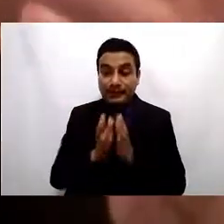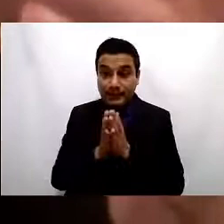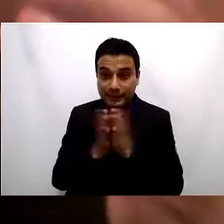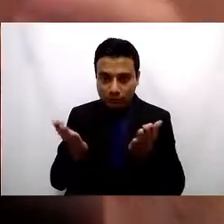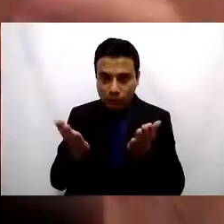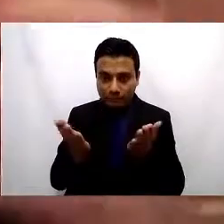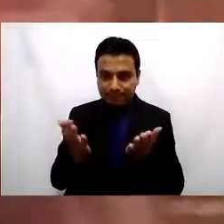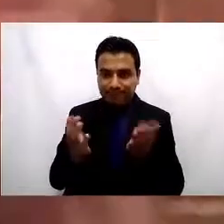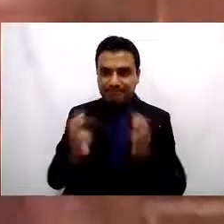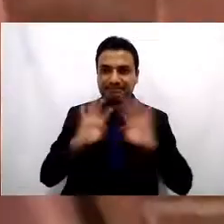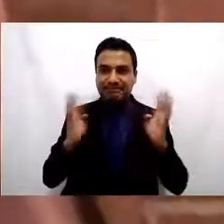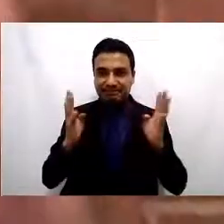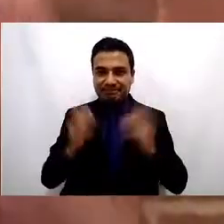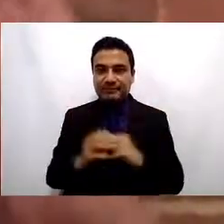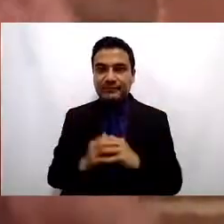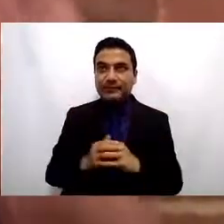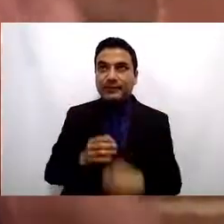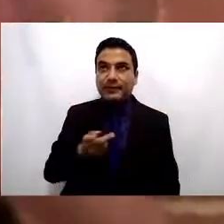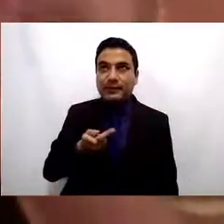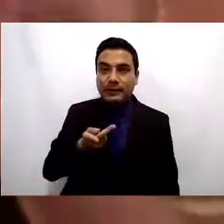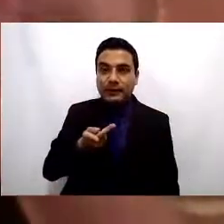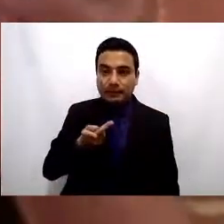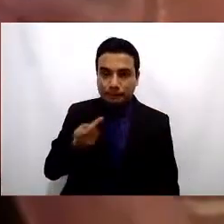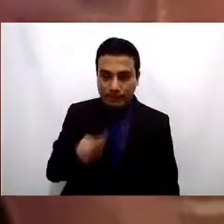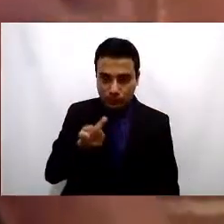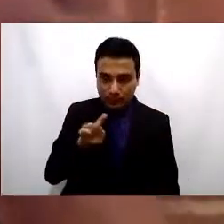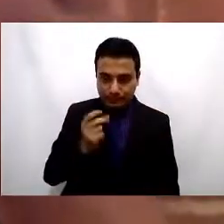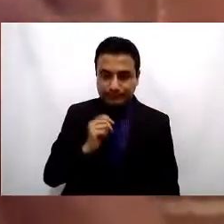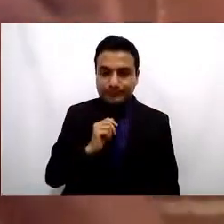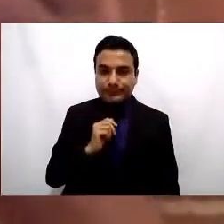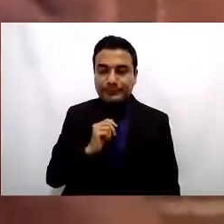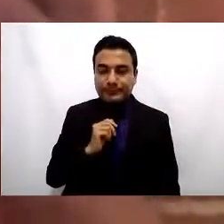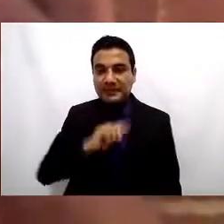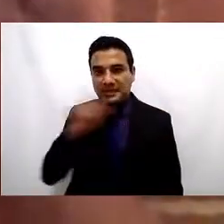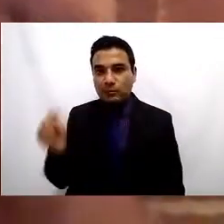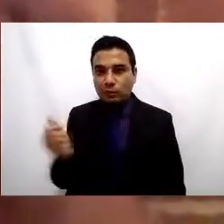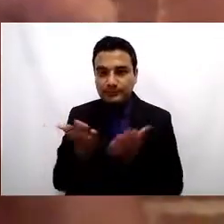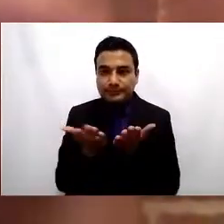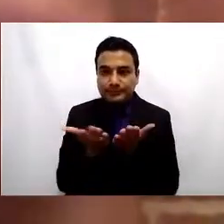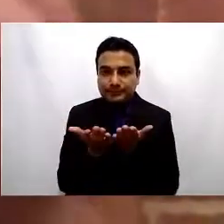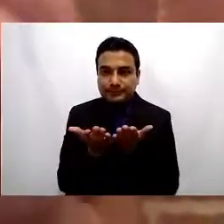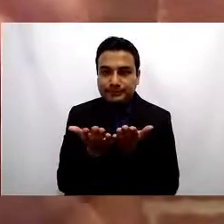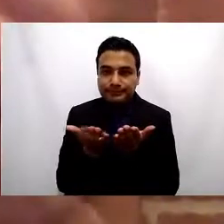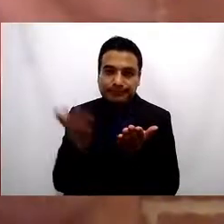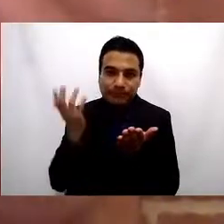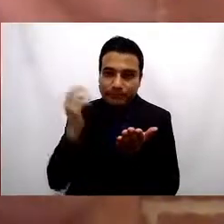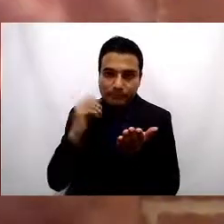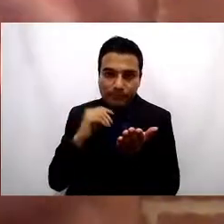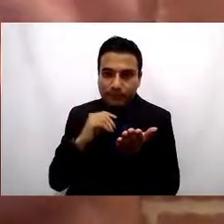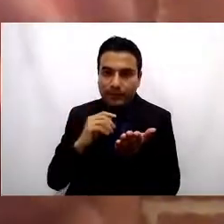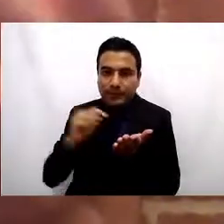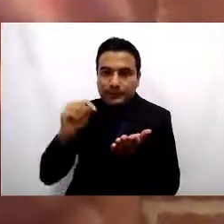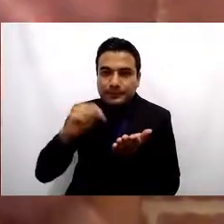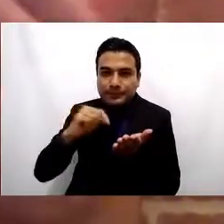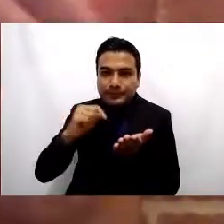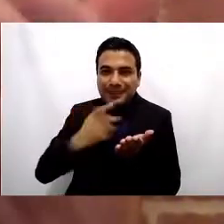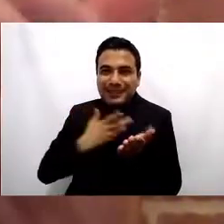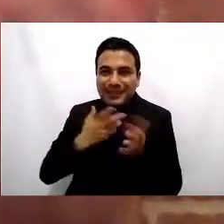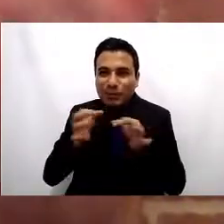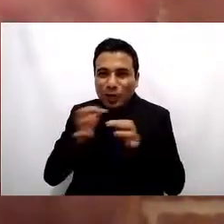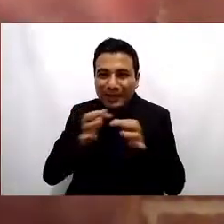una pregunta, y un procedimiento aritmético generado por unas fichas, por unas